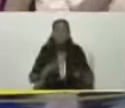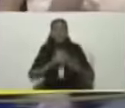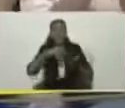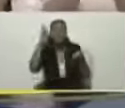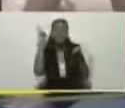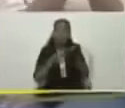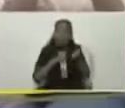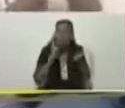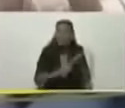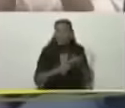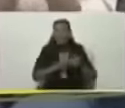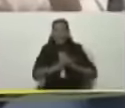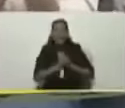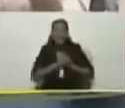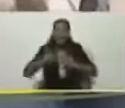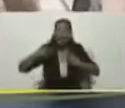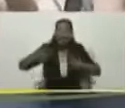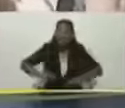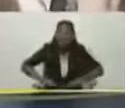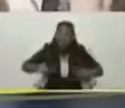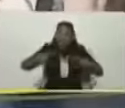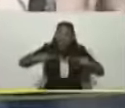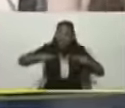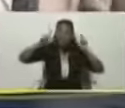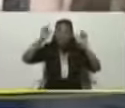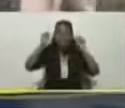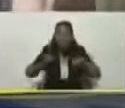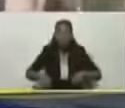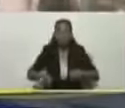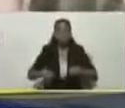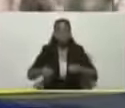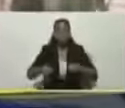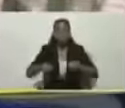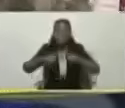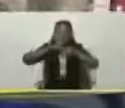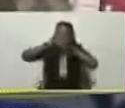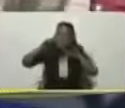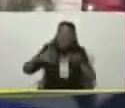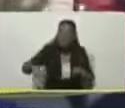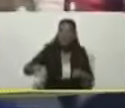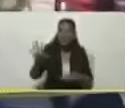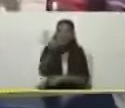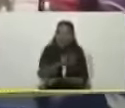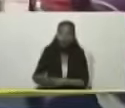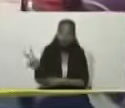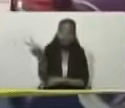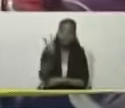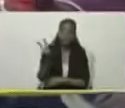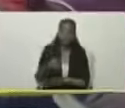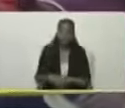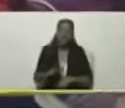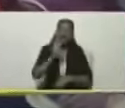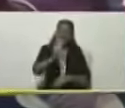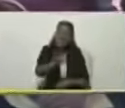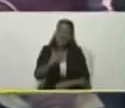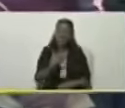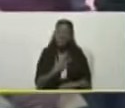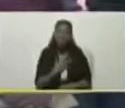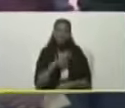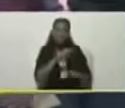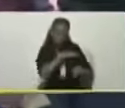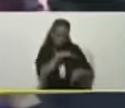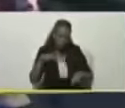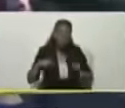verdad y la vida de la matria profunda. Eso somos nosotros